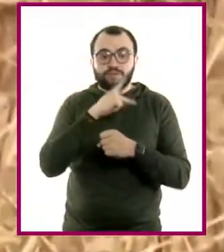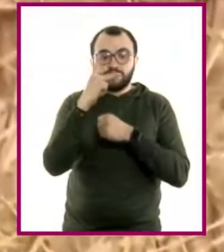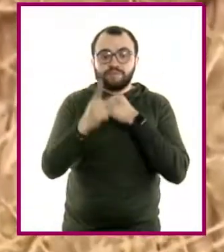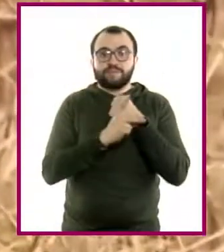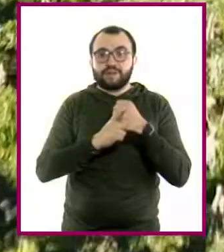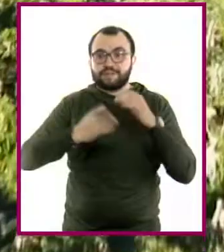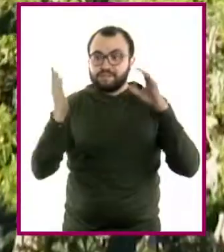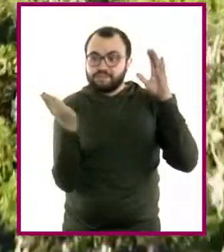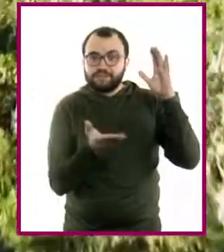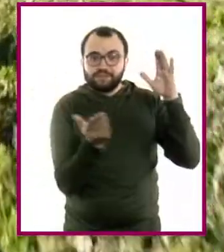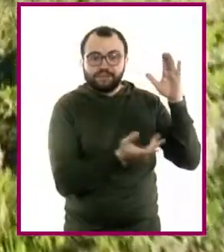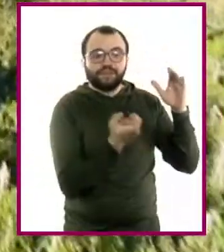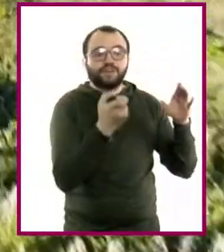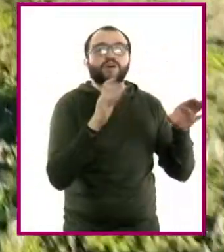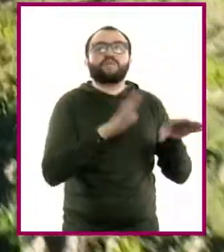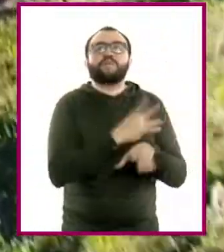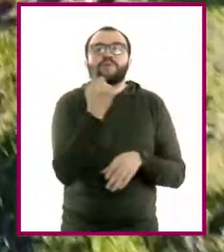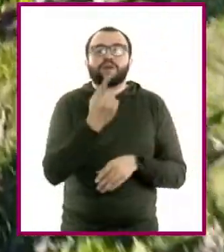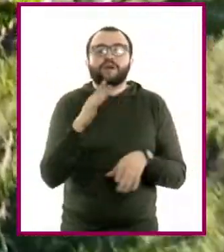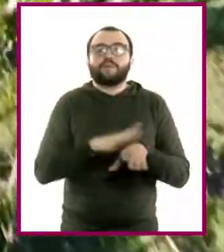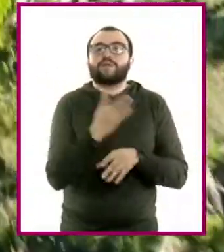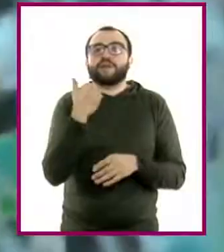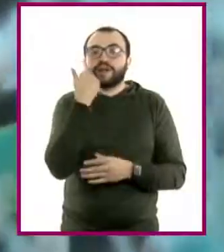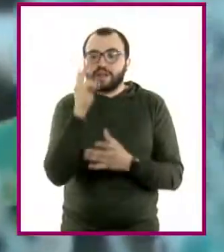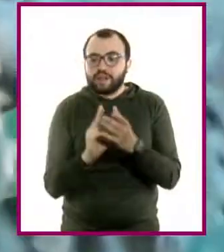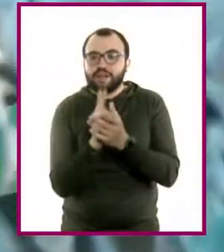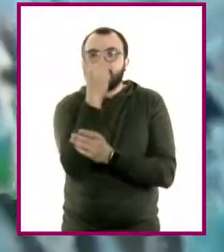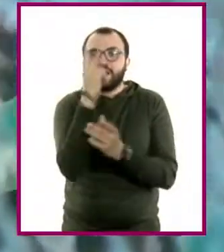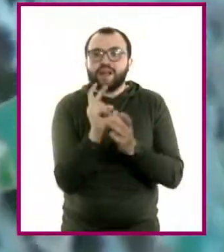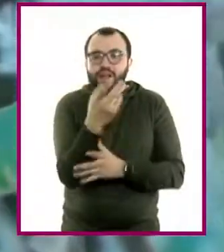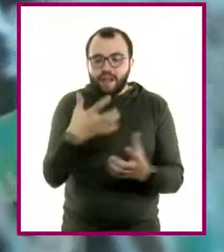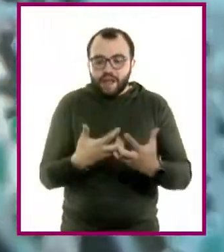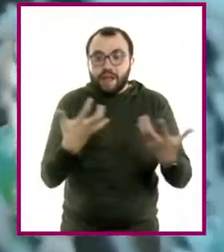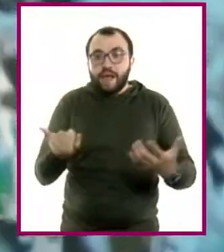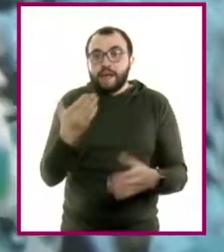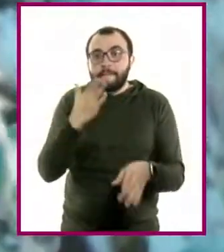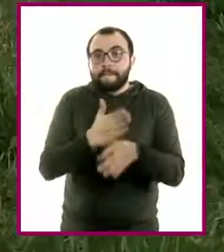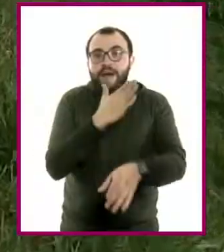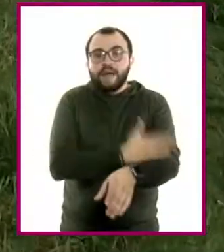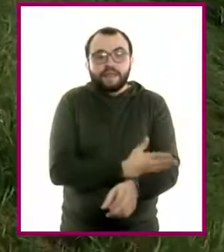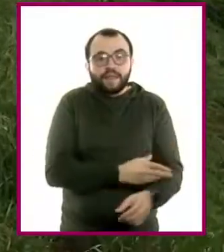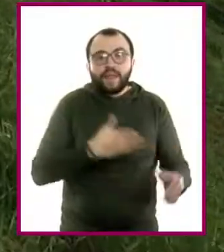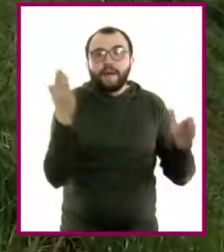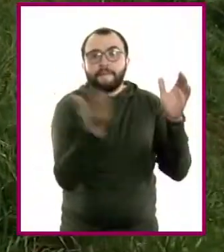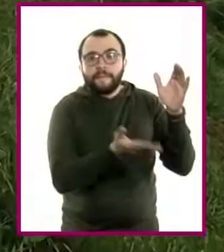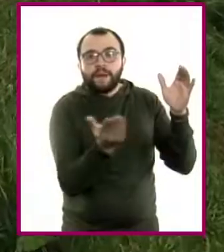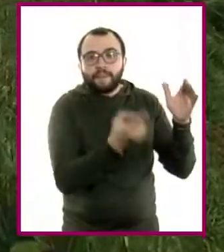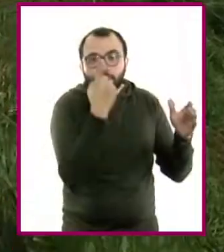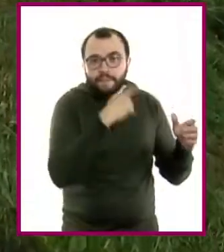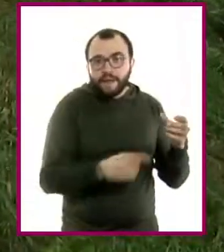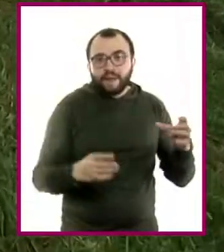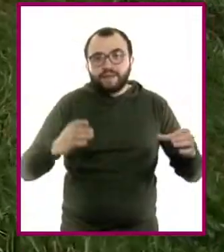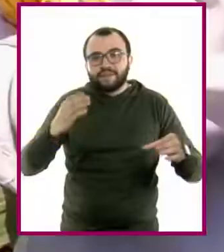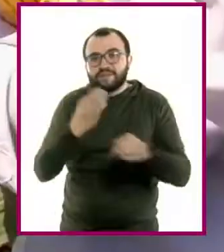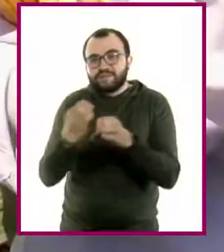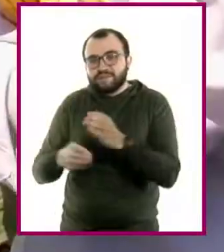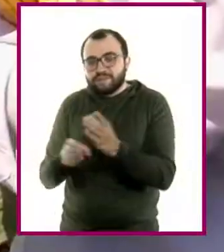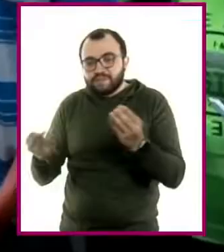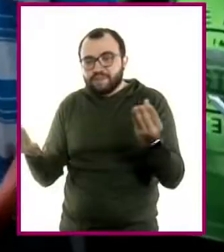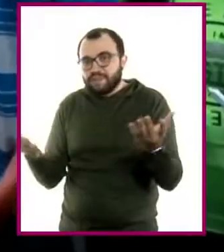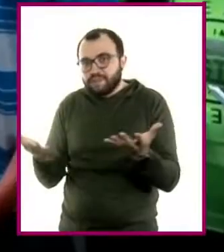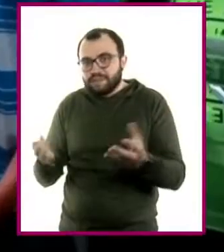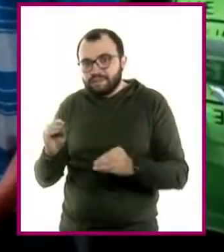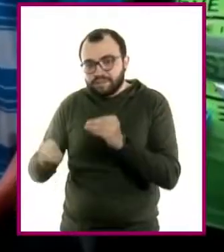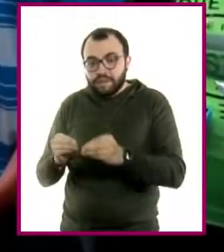es consecuencia de la agricultura no sostenible y la explotación de la madera. Además, encontramos la problemática de la calidad del